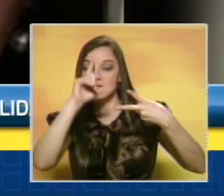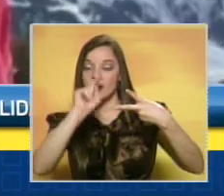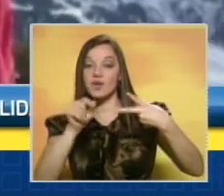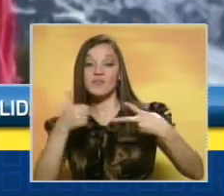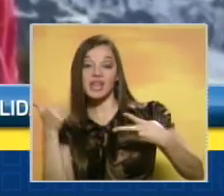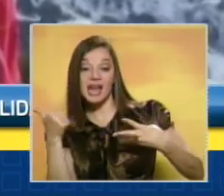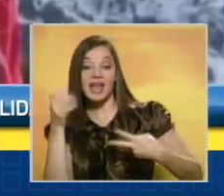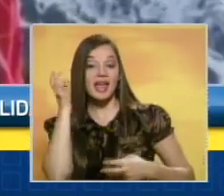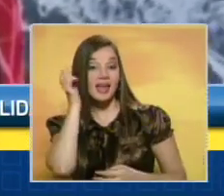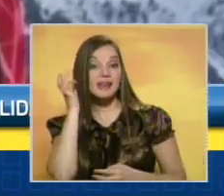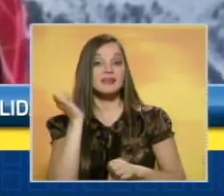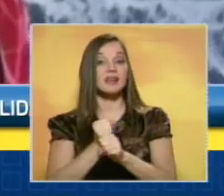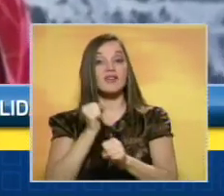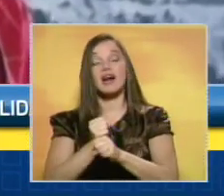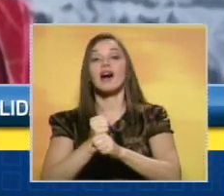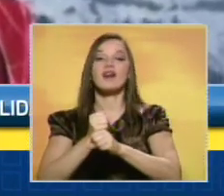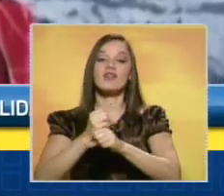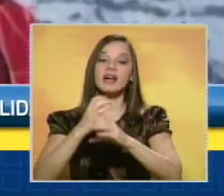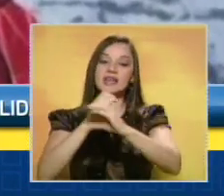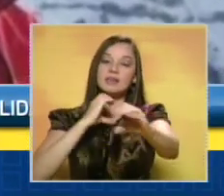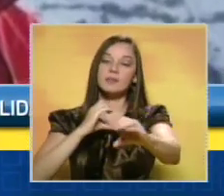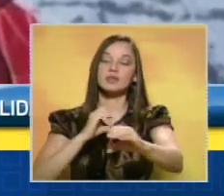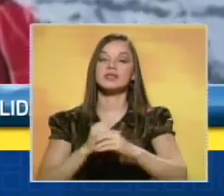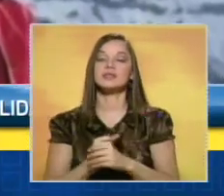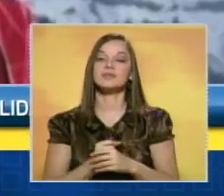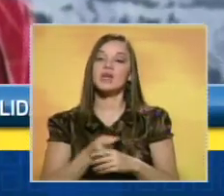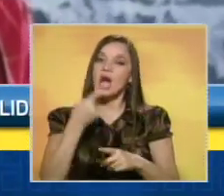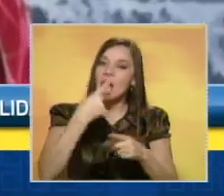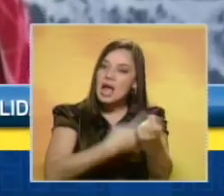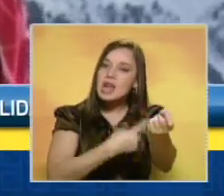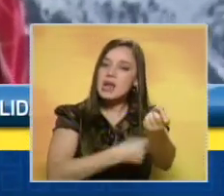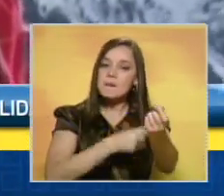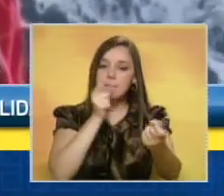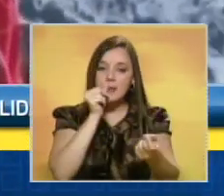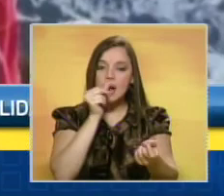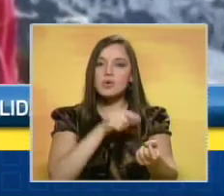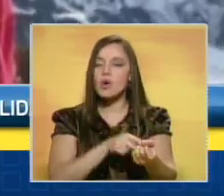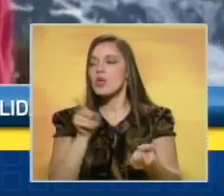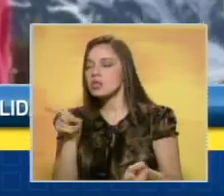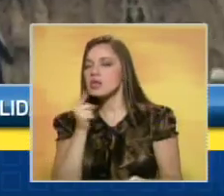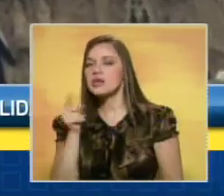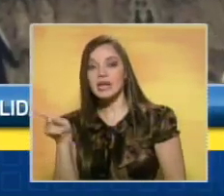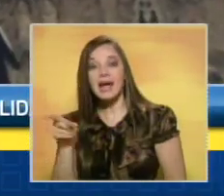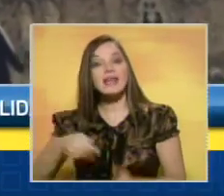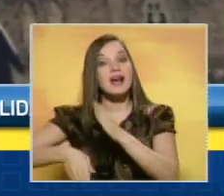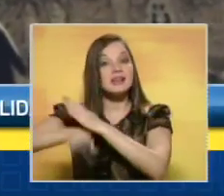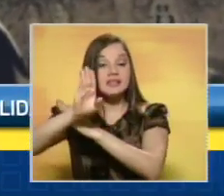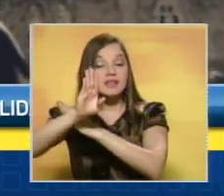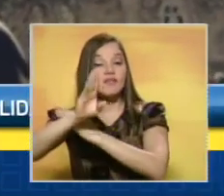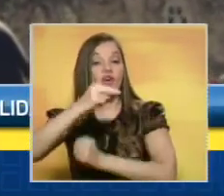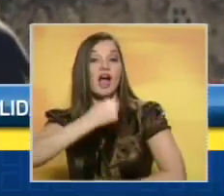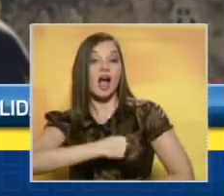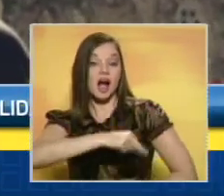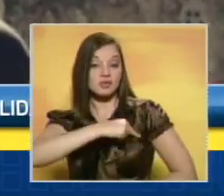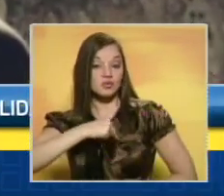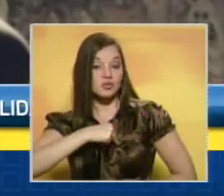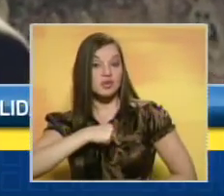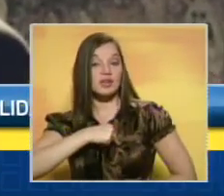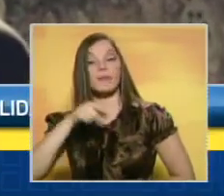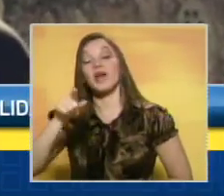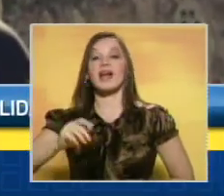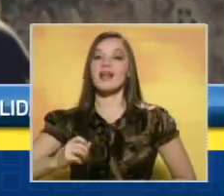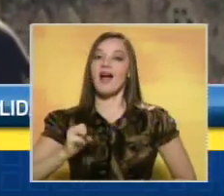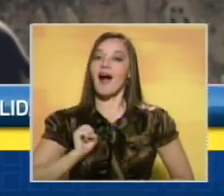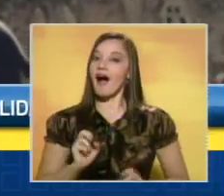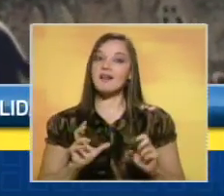Transporte Terrestre. Marcelo Alegría, hermano de la víctima, informó que González fue en viaje de trabajo a Suiza, pero una vez allí aprovechó de